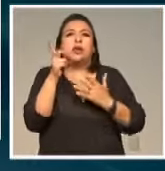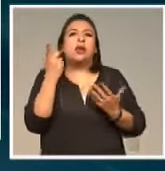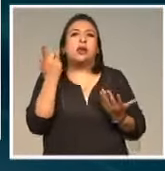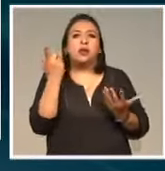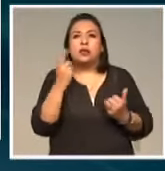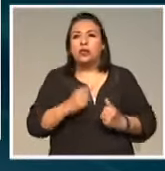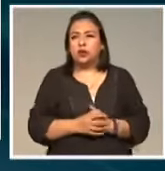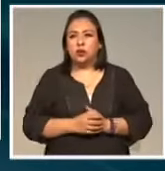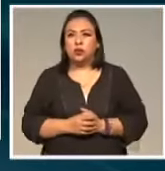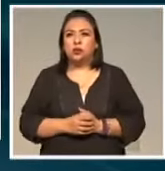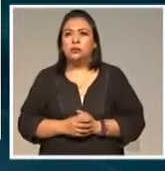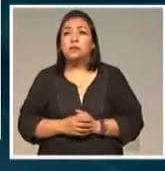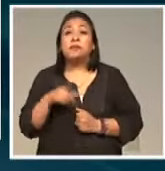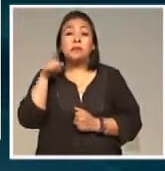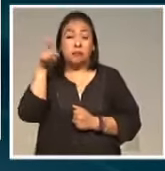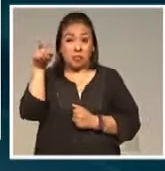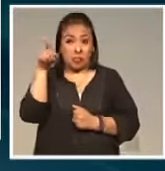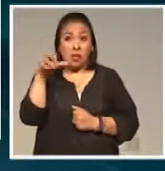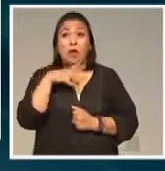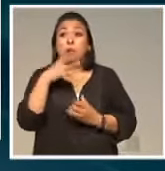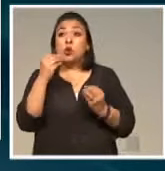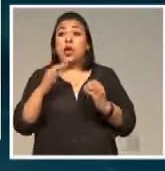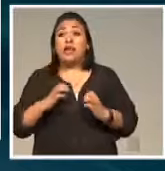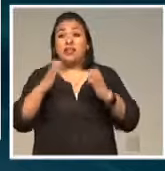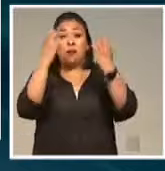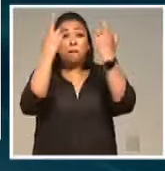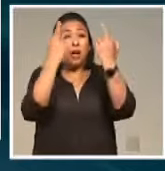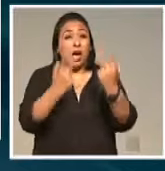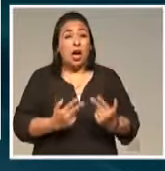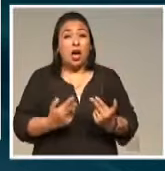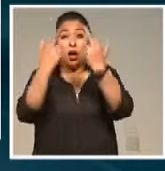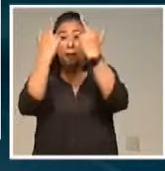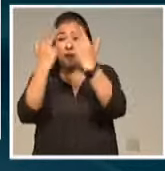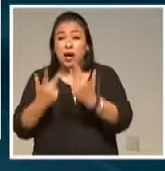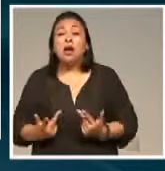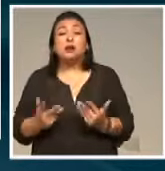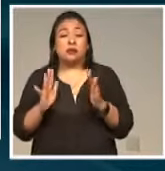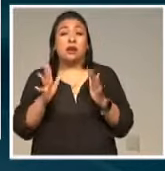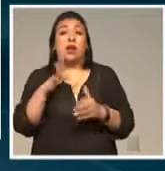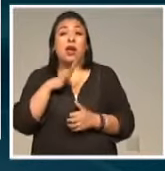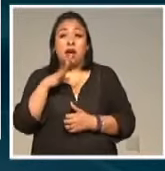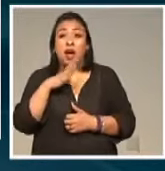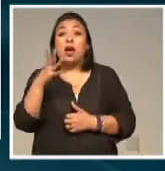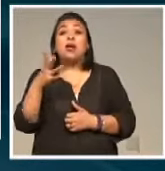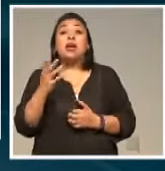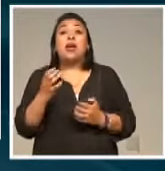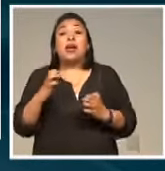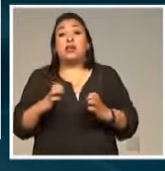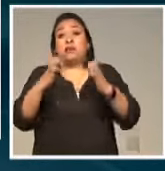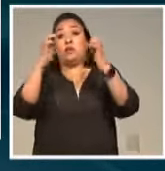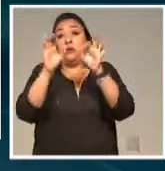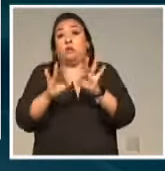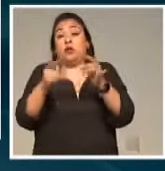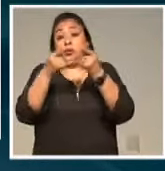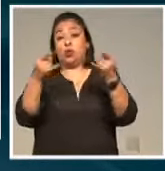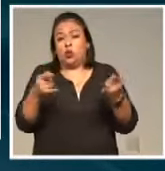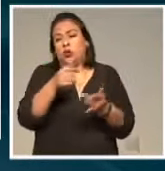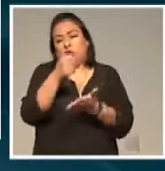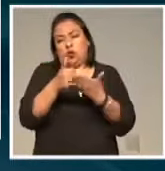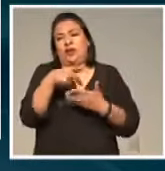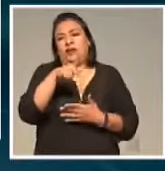Ya hay varios edificios destruidos en Kiev, edificios históricos, no solo en Kiev, pero en